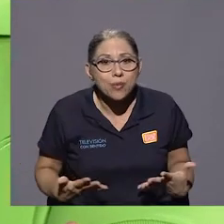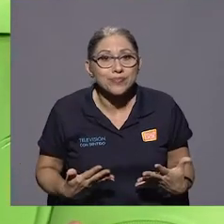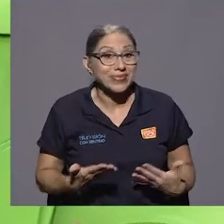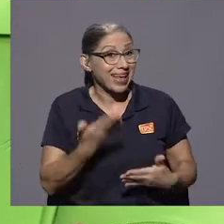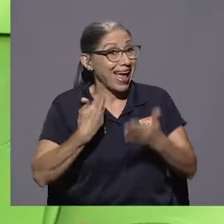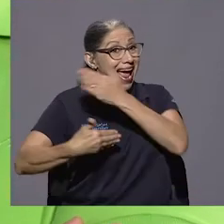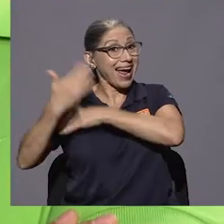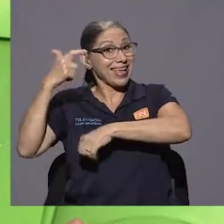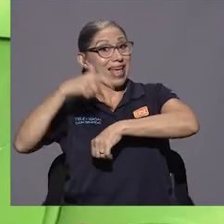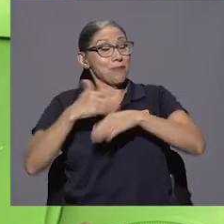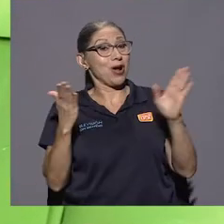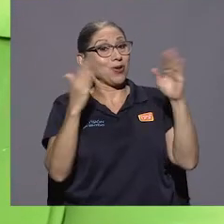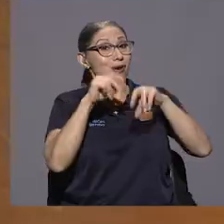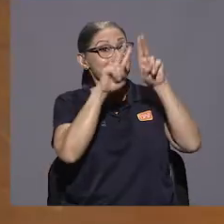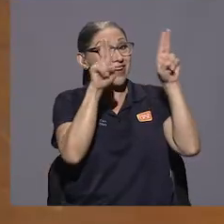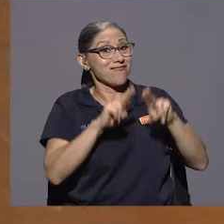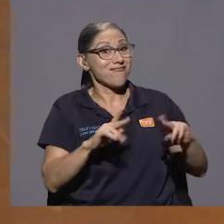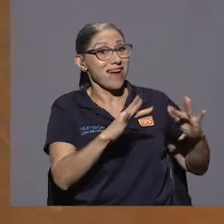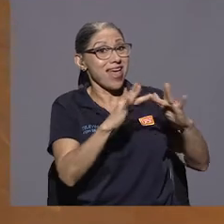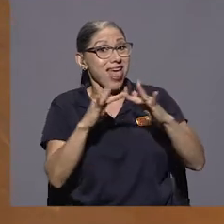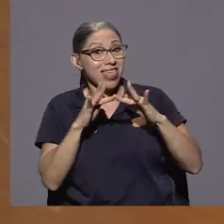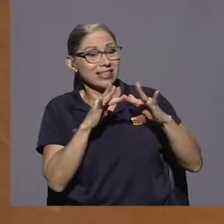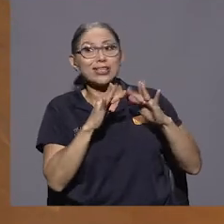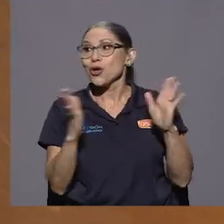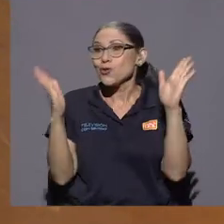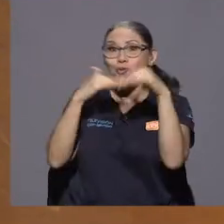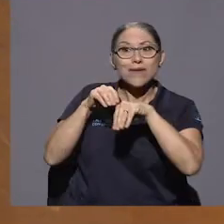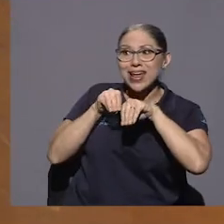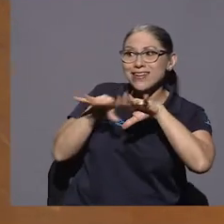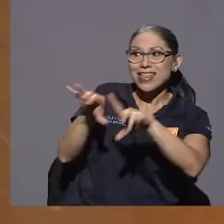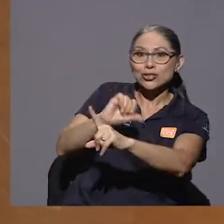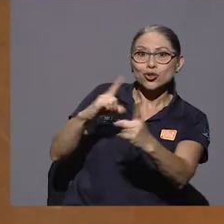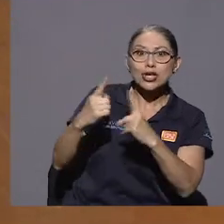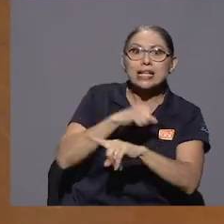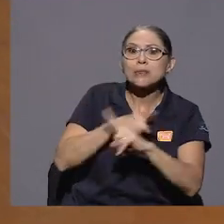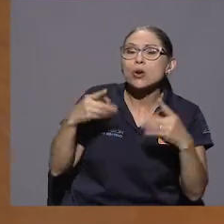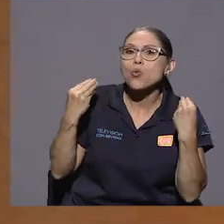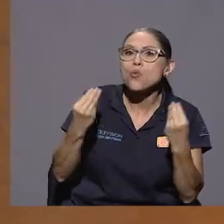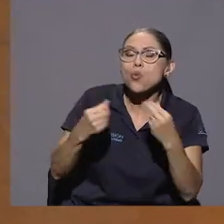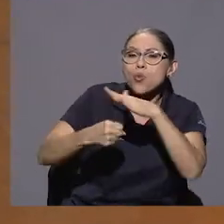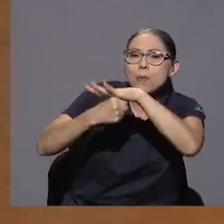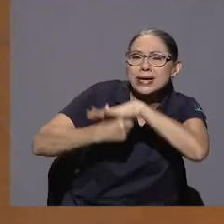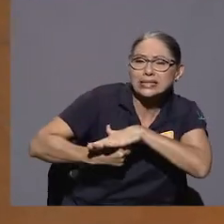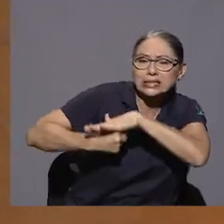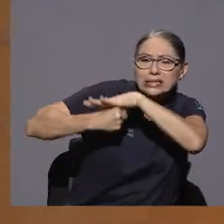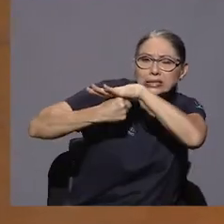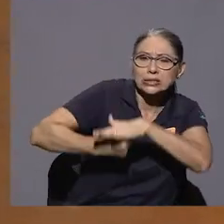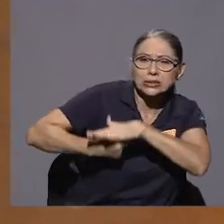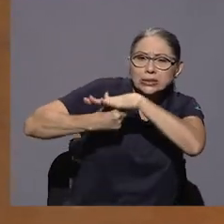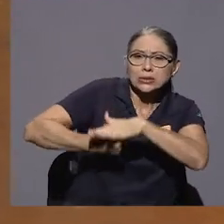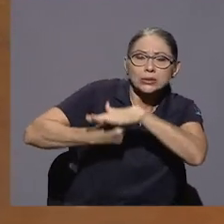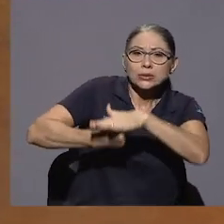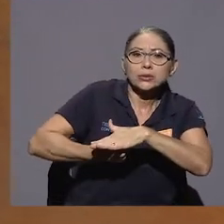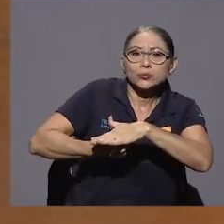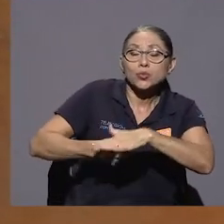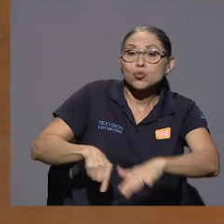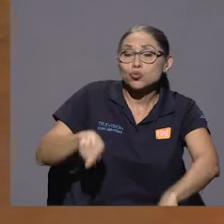Sin redes sociales en aquella época, imagínate. Y la presión era mucha. Sí. Y entonces doña